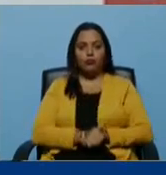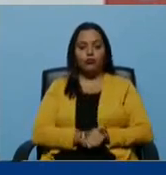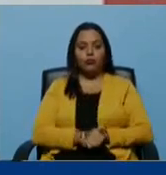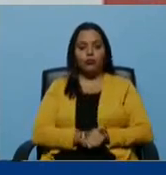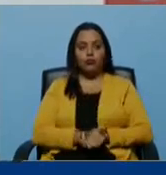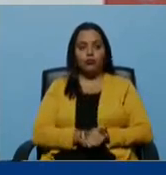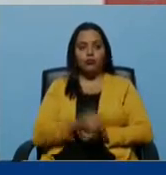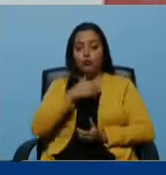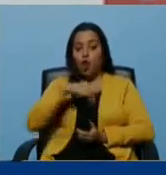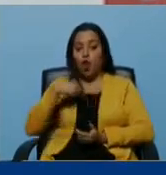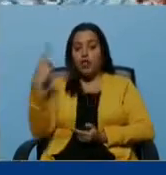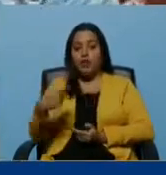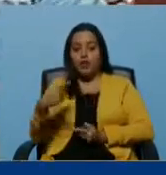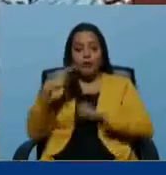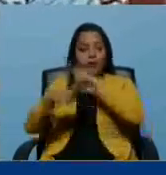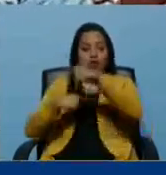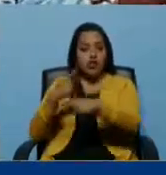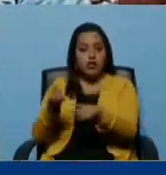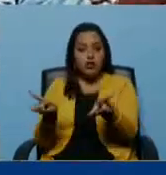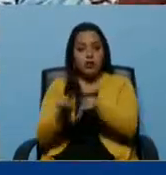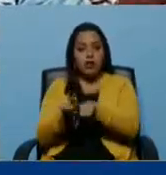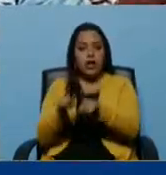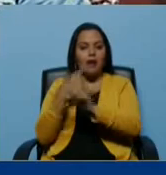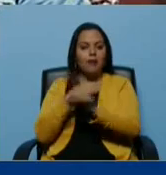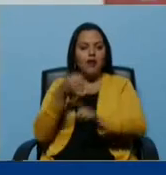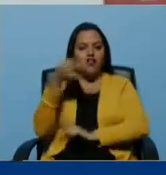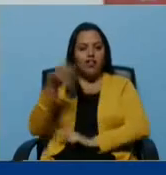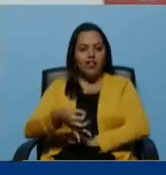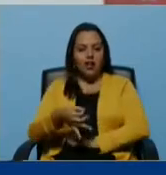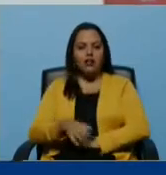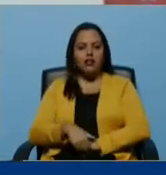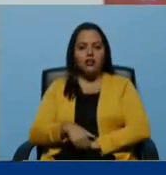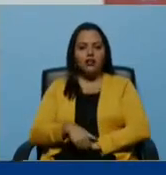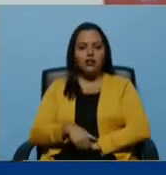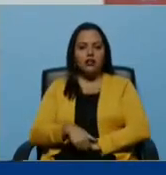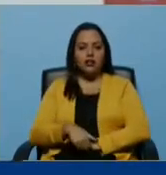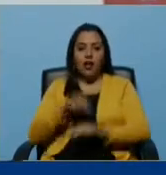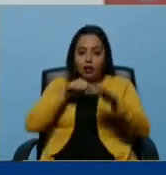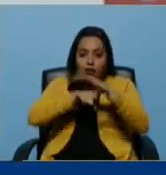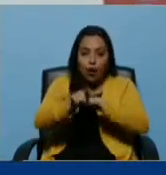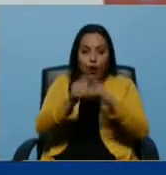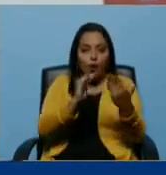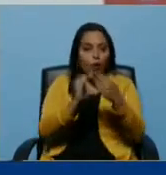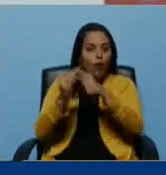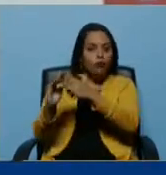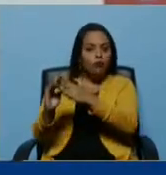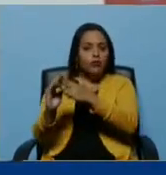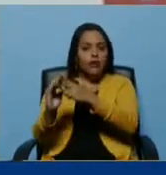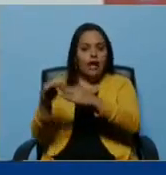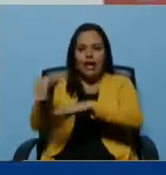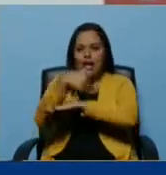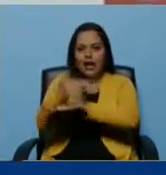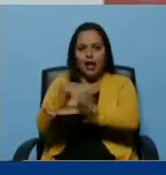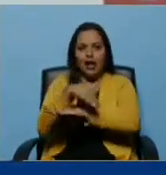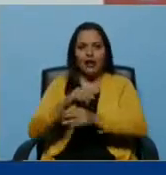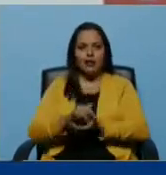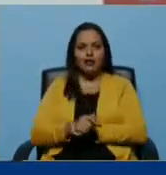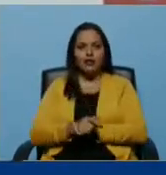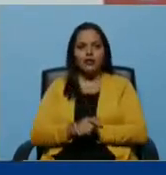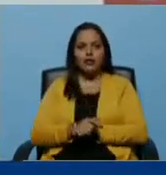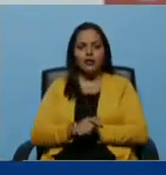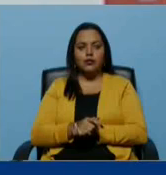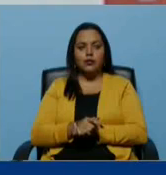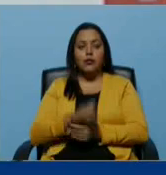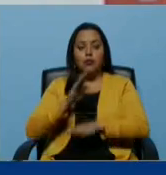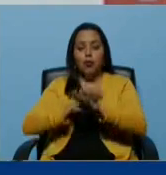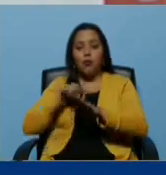Nosotros tenemos que hacer un proceso como eso, pero en la realidad, a pie, en la calle, porque puede más